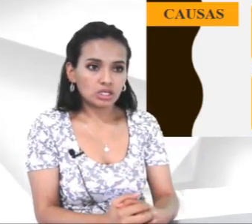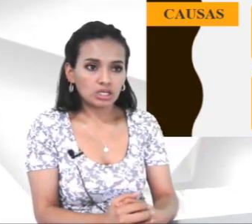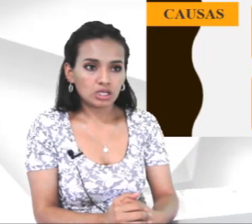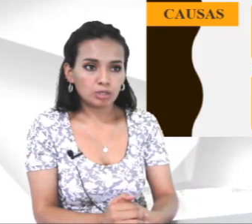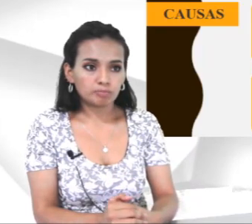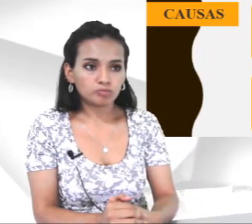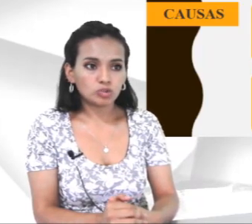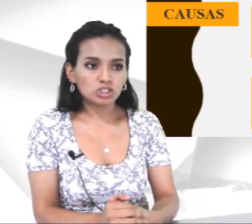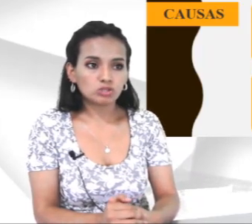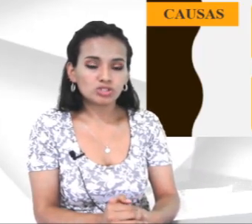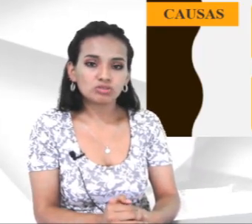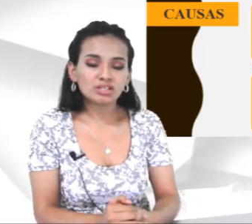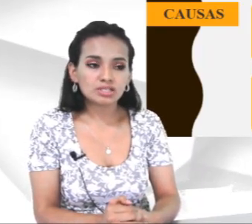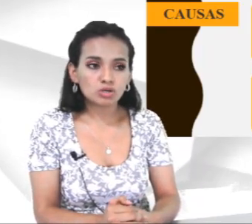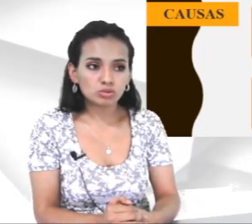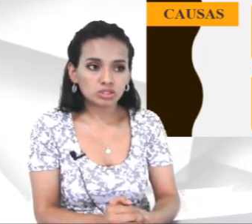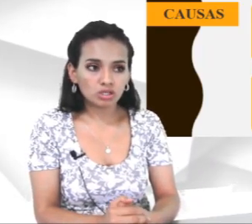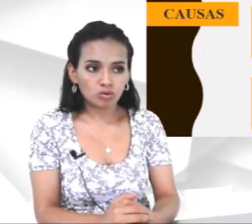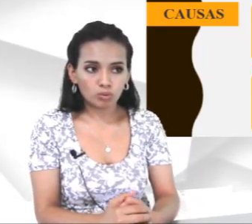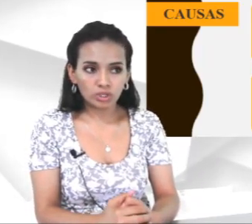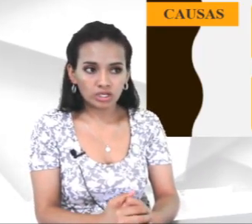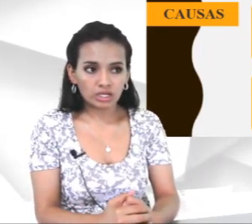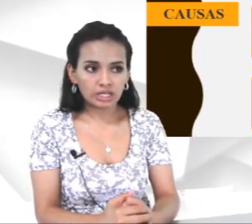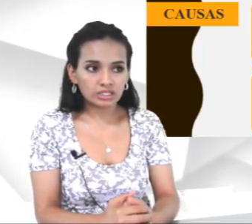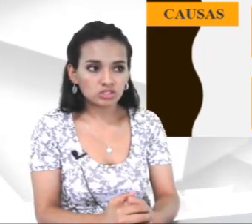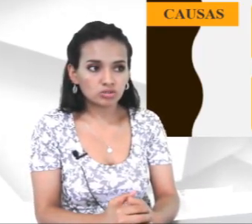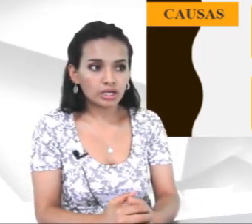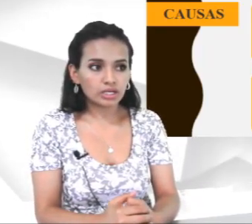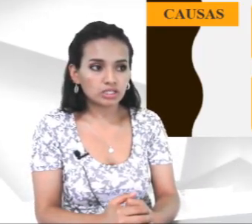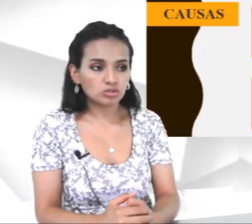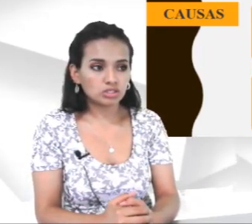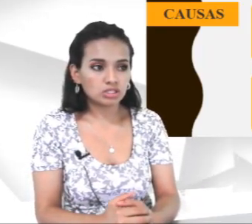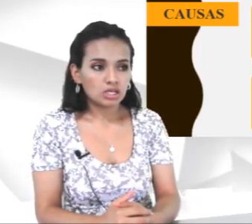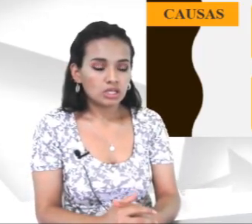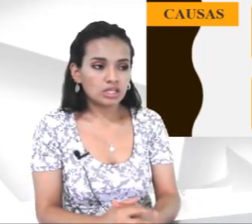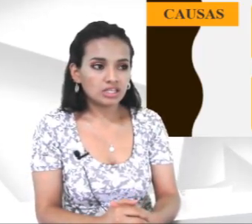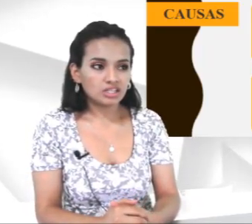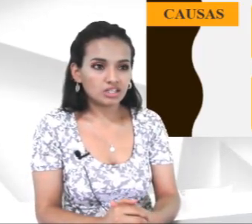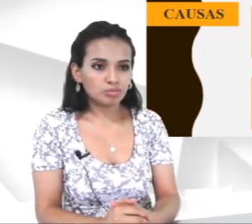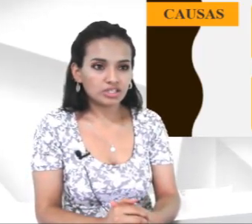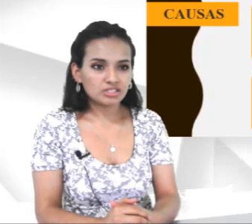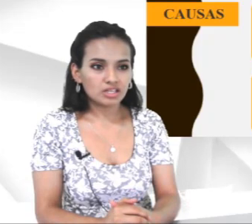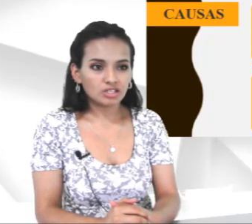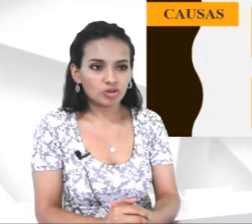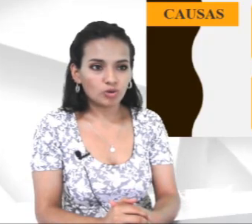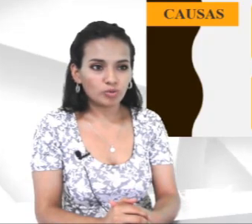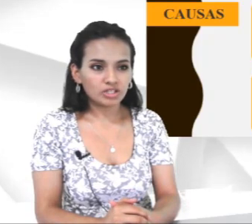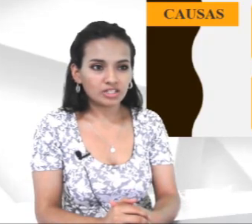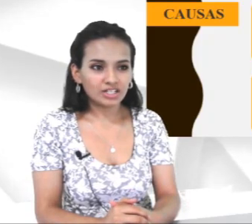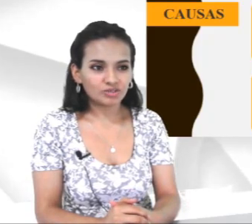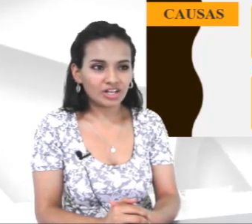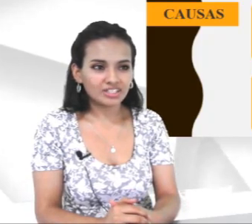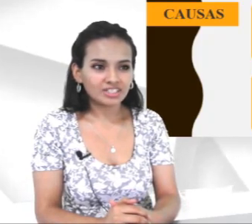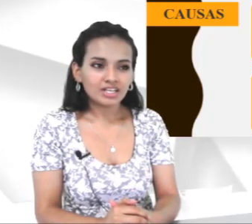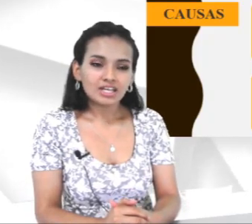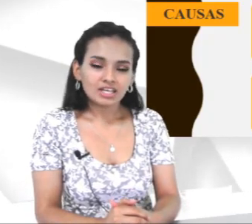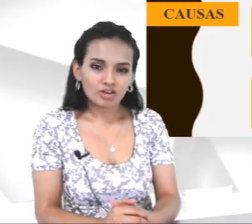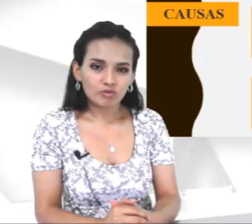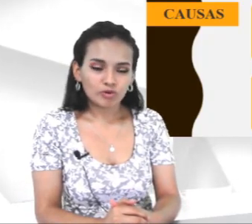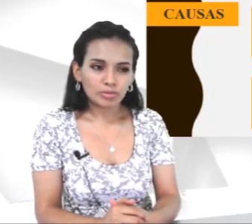existe una situación de desajuste o una alteración de las relaciones de interdependencia entre los componentes naturales